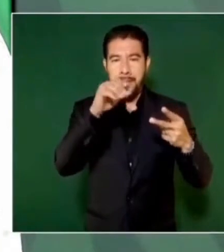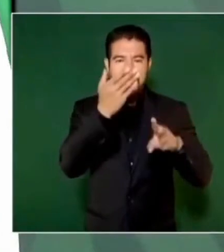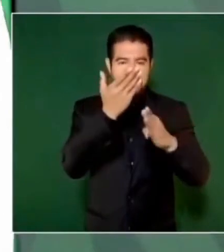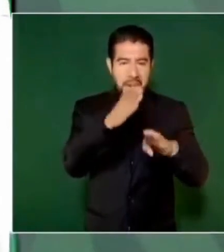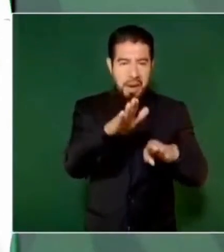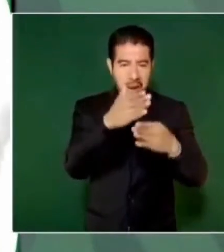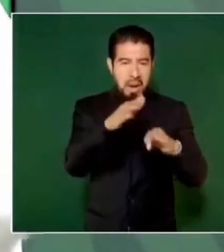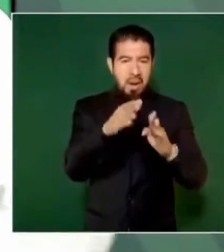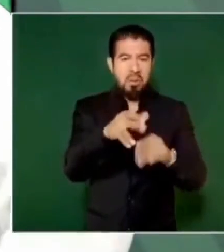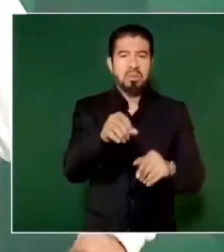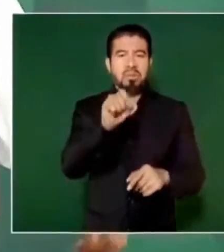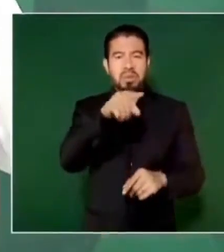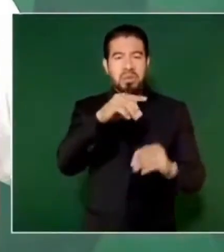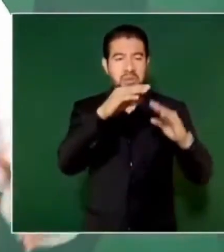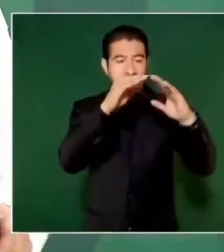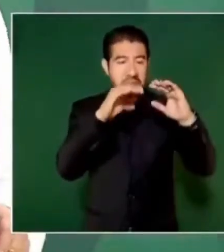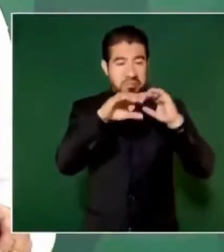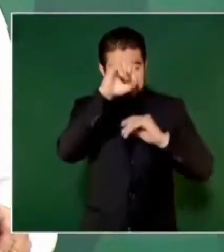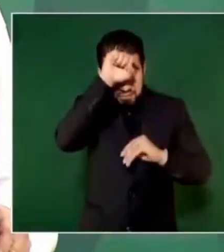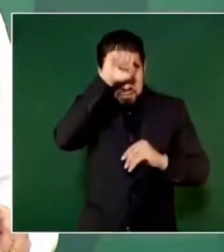Pues es una decisión de él.